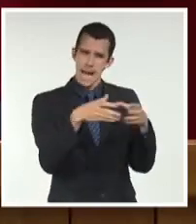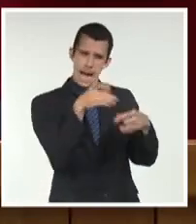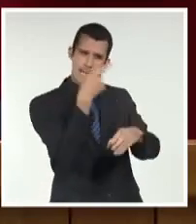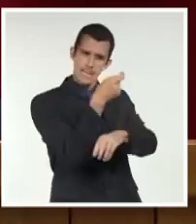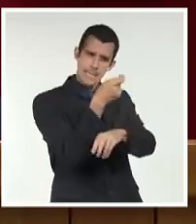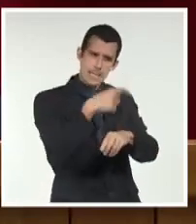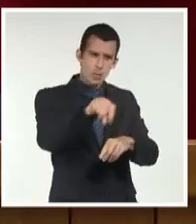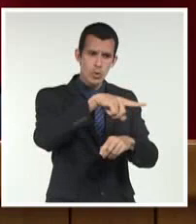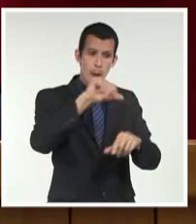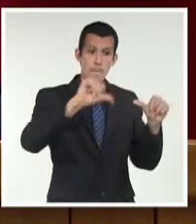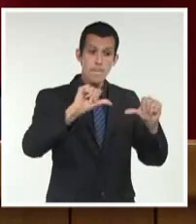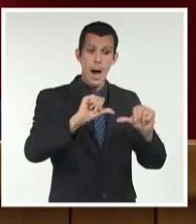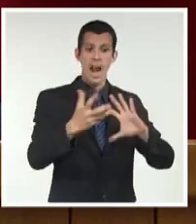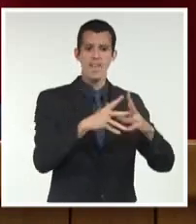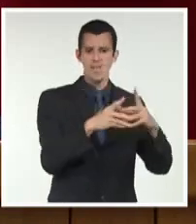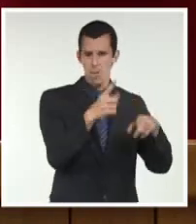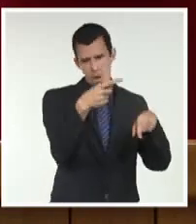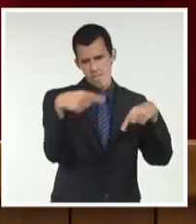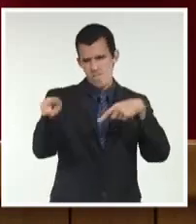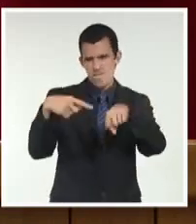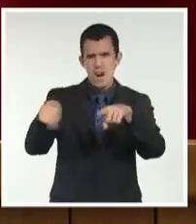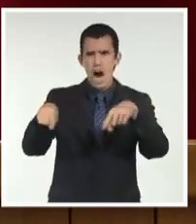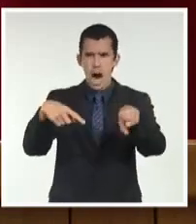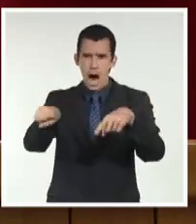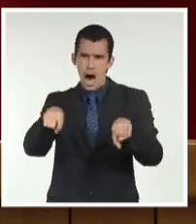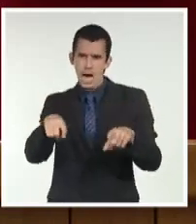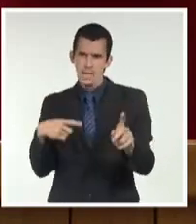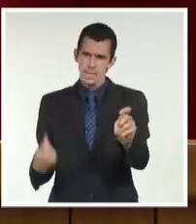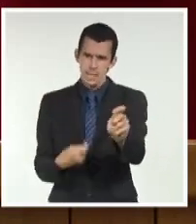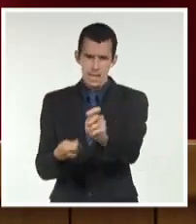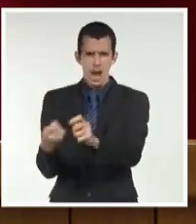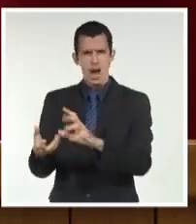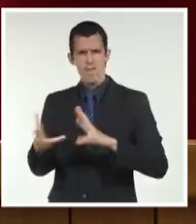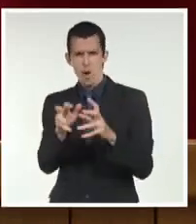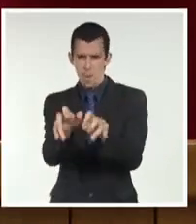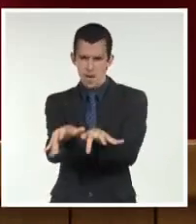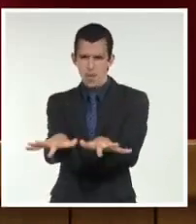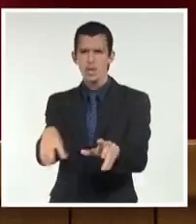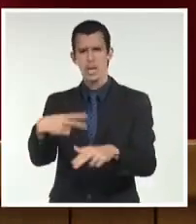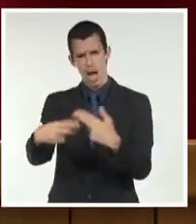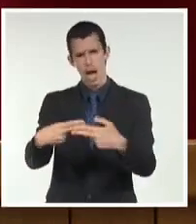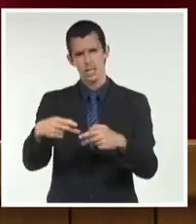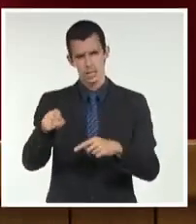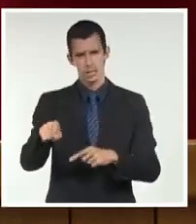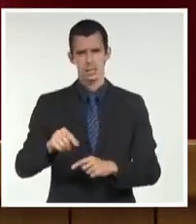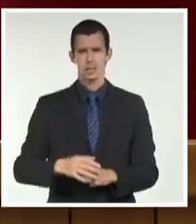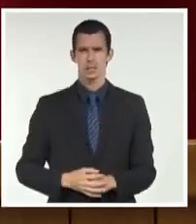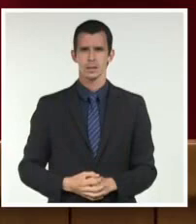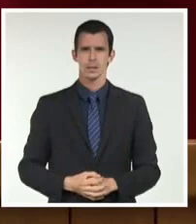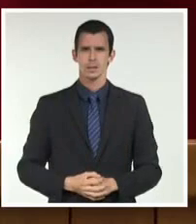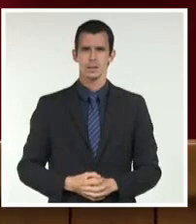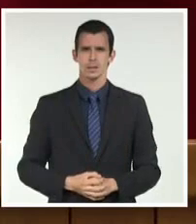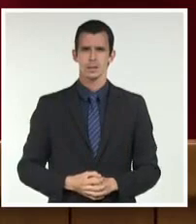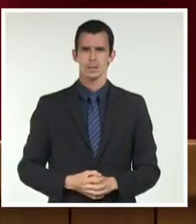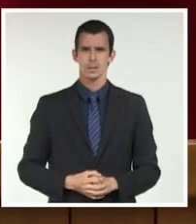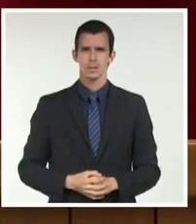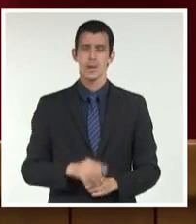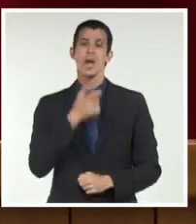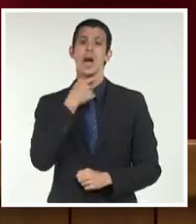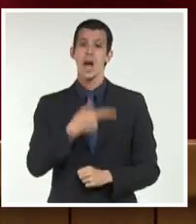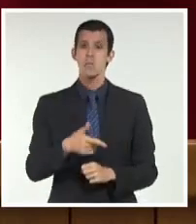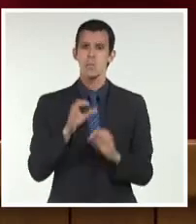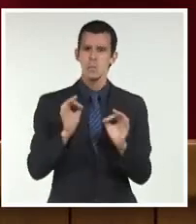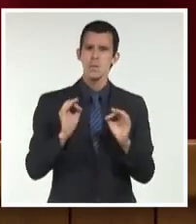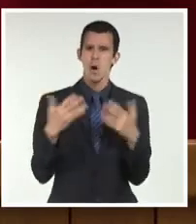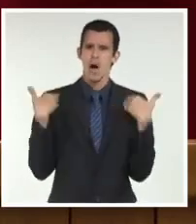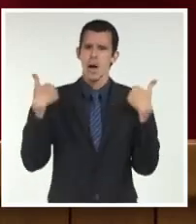estadounidenses y subordinadas a los servicios especiales e incluso a las embajadas de ese país en